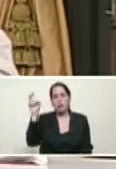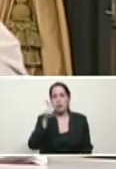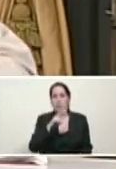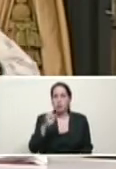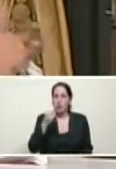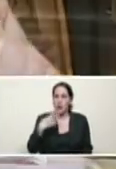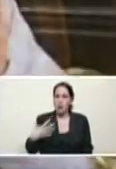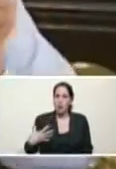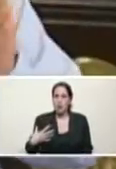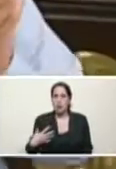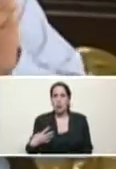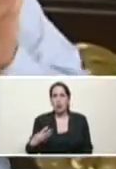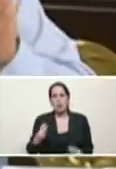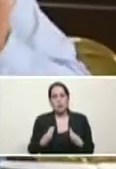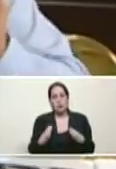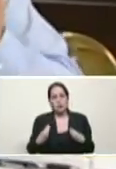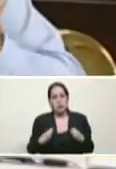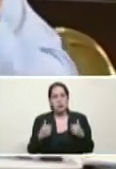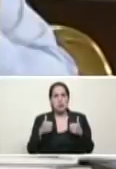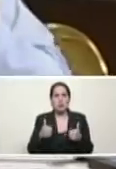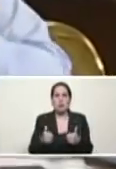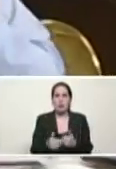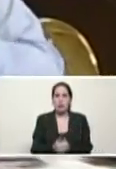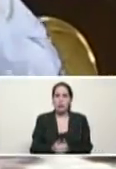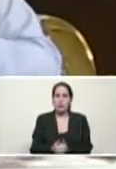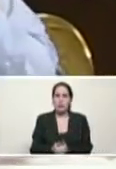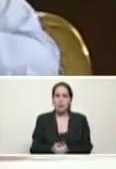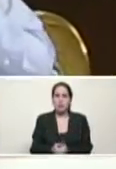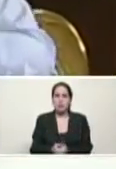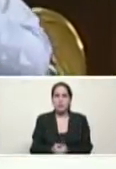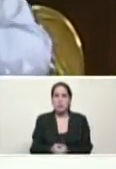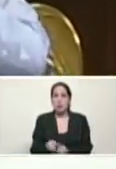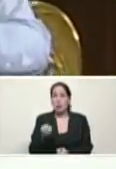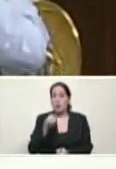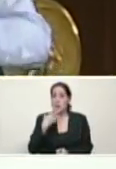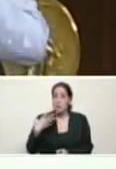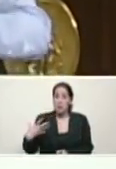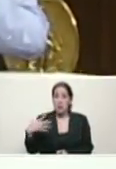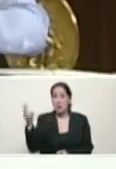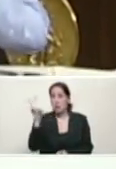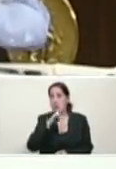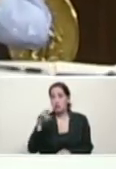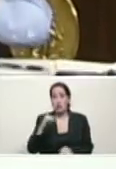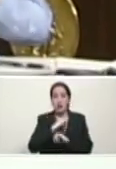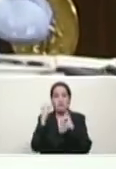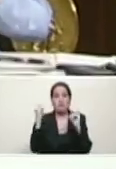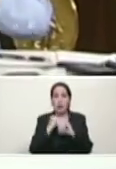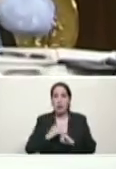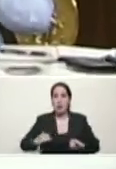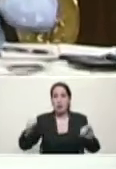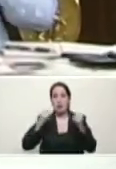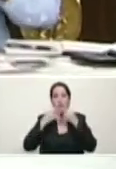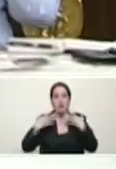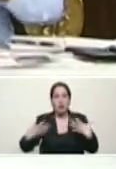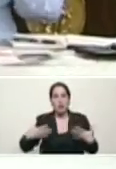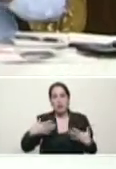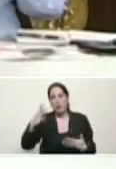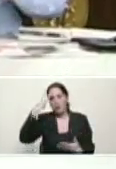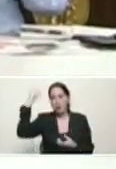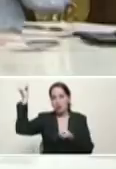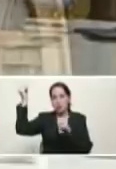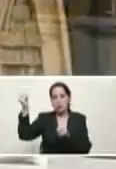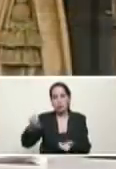el vivir viviendo. Que viva la Venezuela hermosa de felicidad y belleza. Que Dios bendiga nuestra